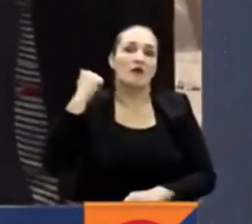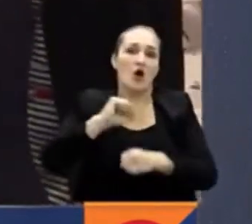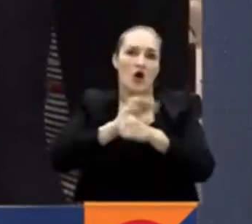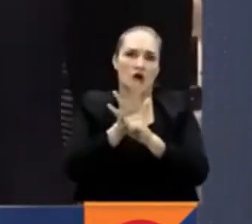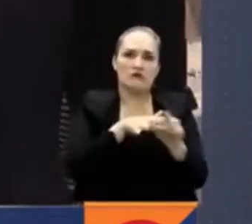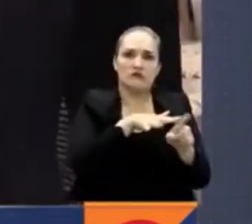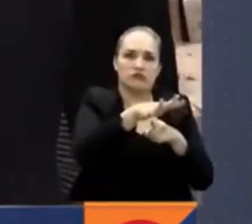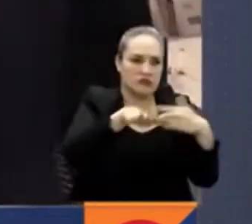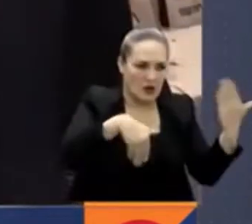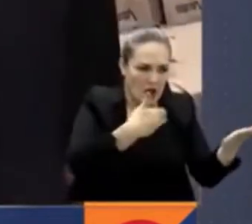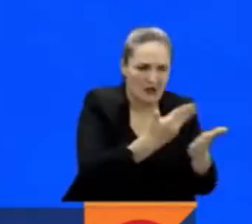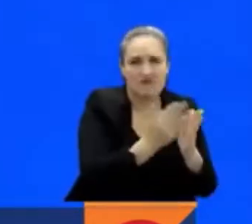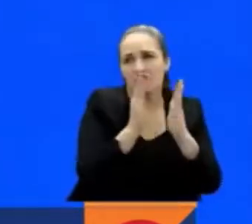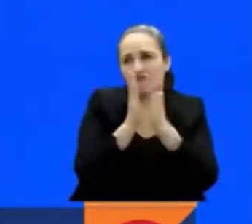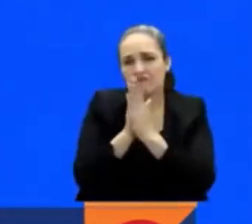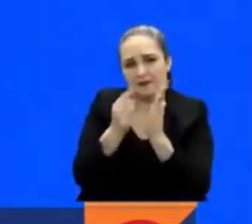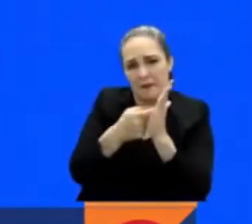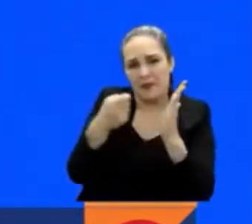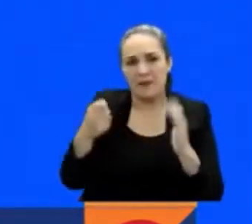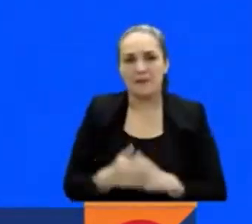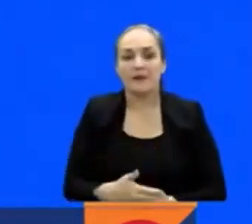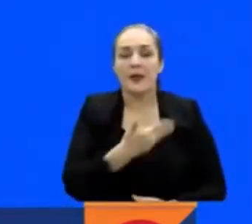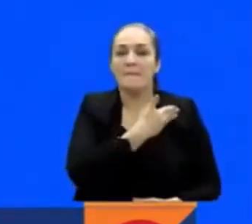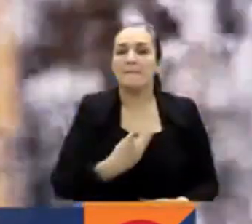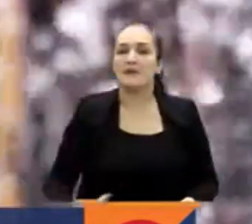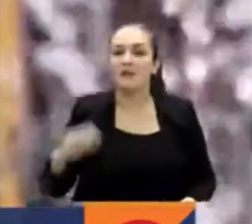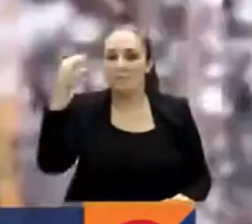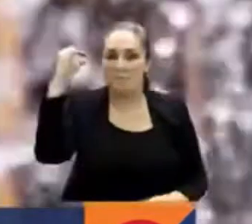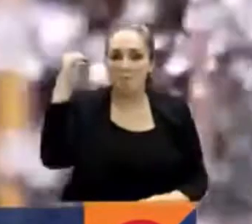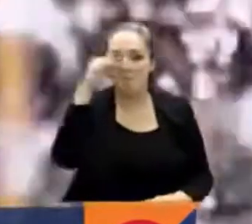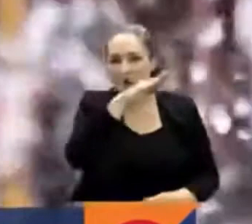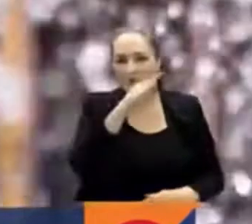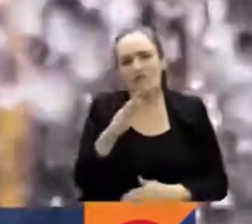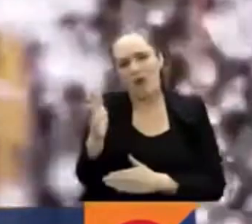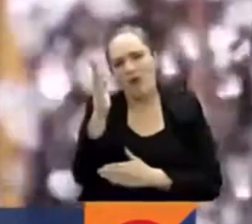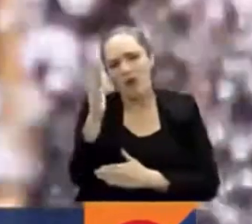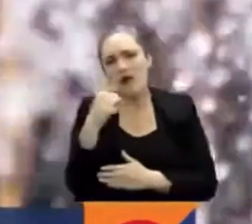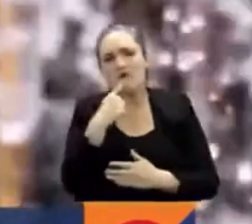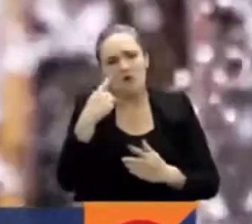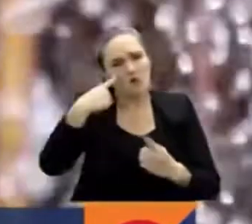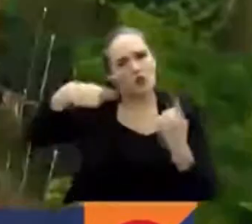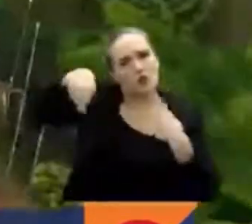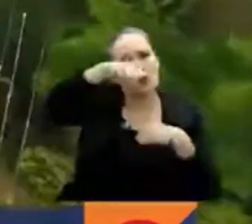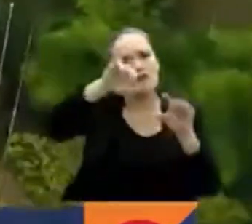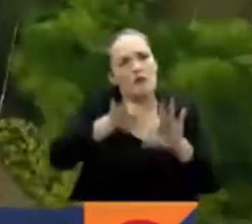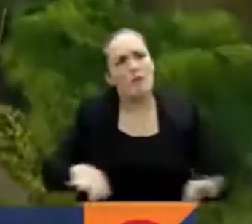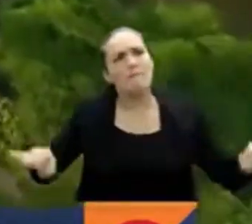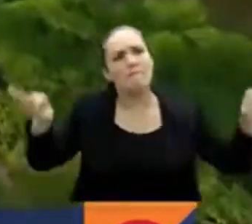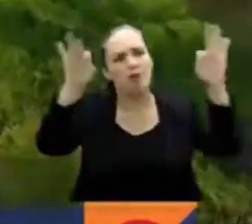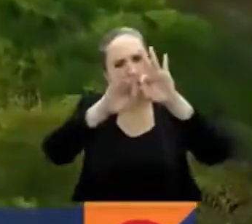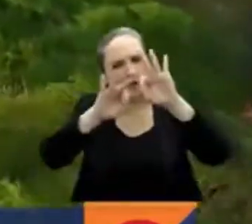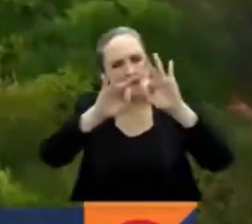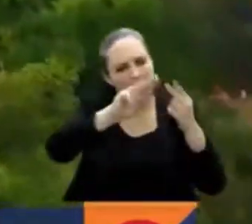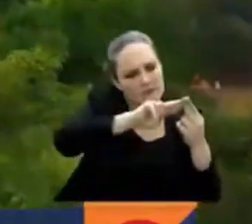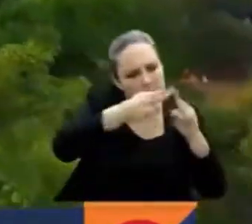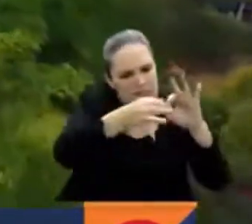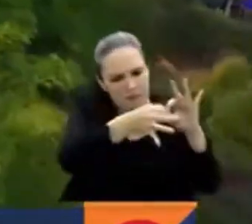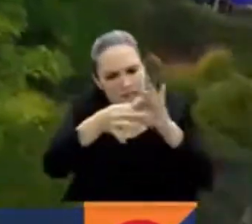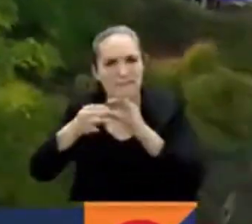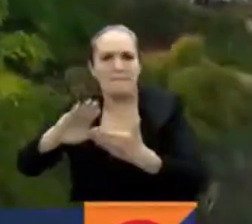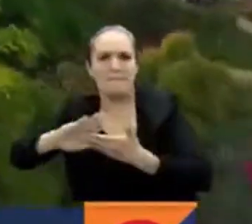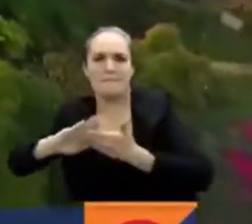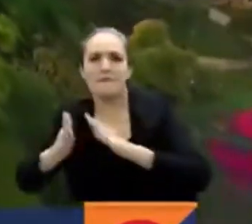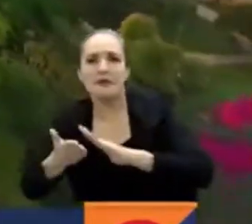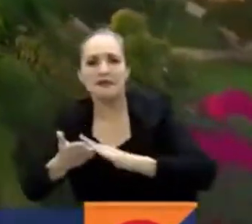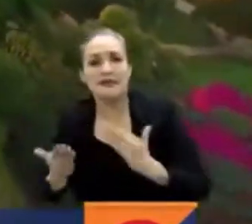COVID-19. El presidente Gustavo Petro aseguró que el turismo depende directamente de la paz y que podría convertirse de igual manera en